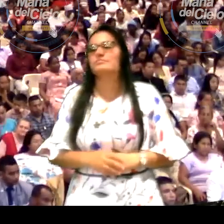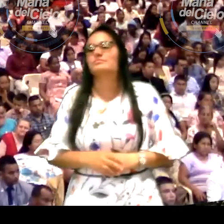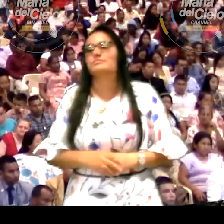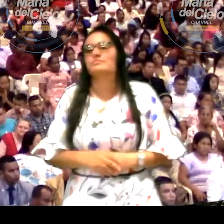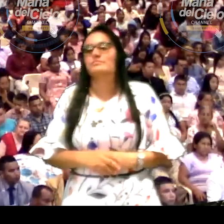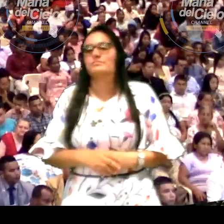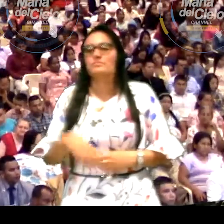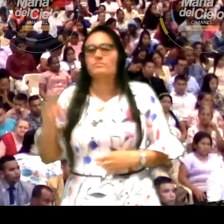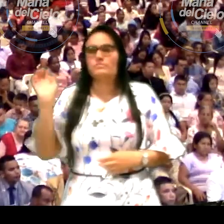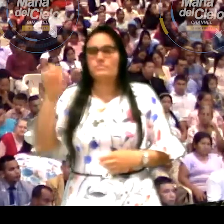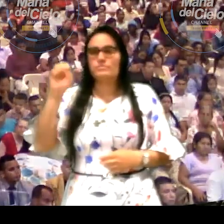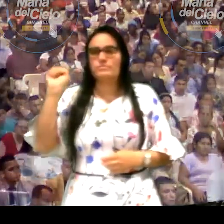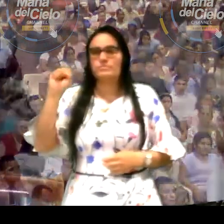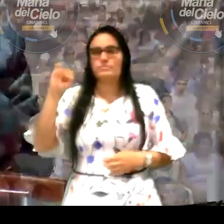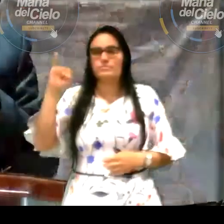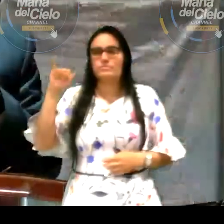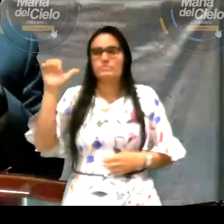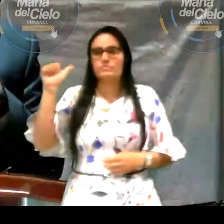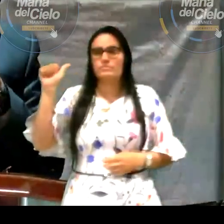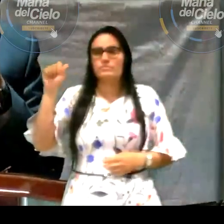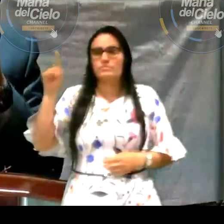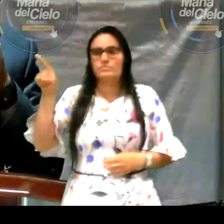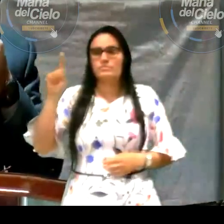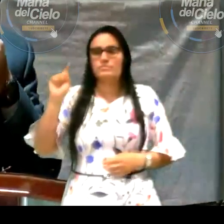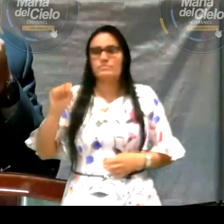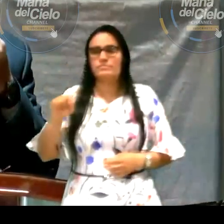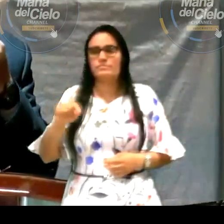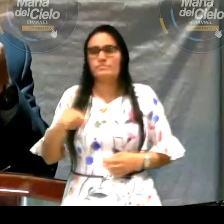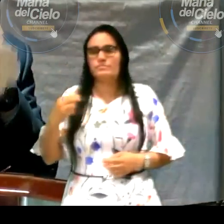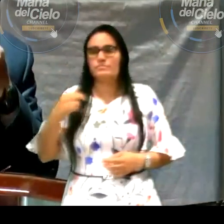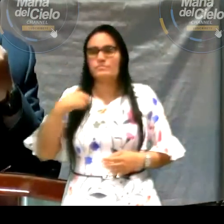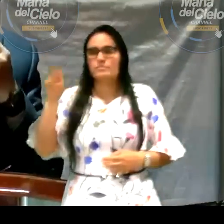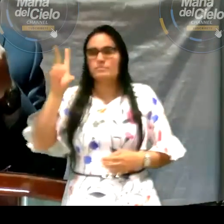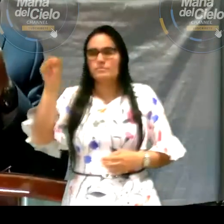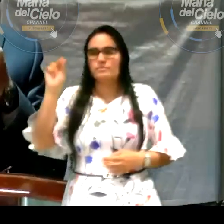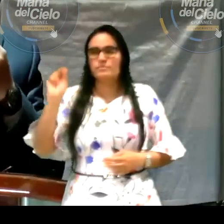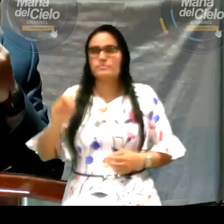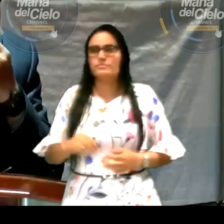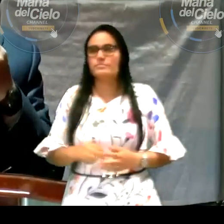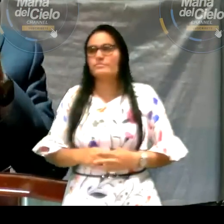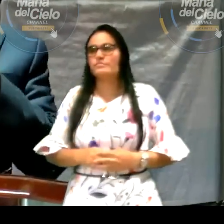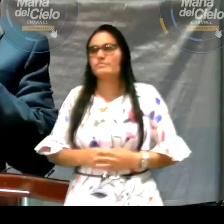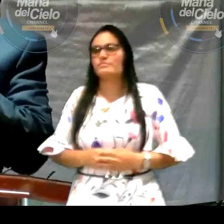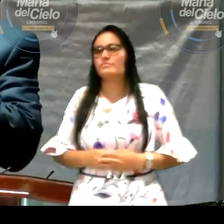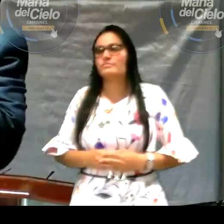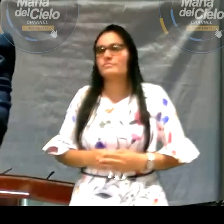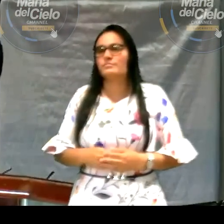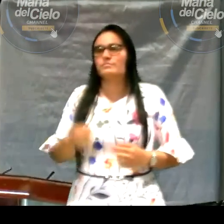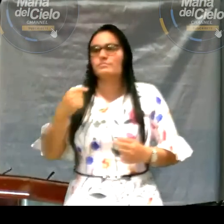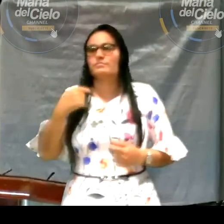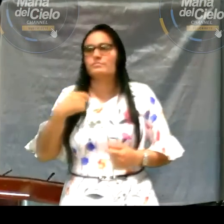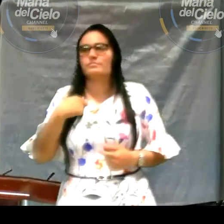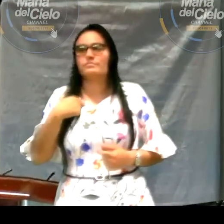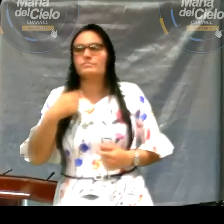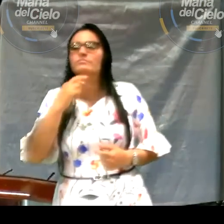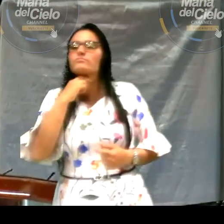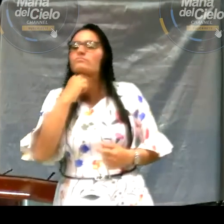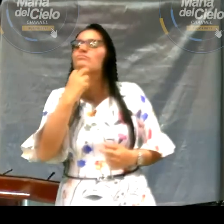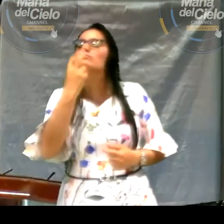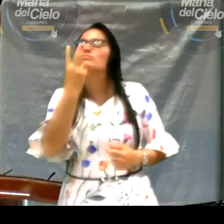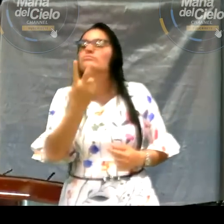no soy yo, yo solamente soy una voz. de uno que clama en el